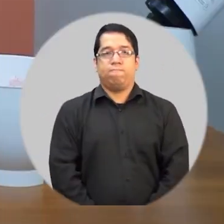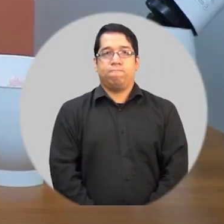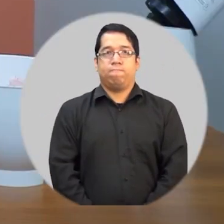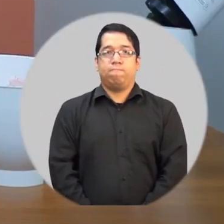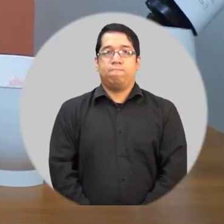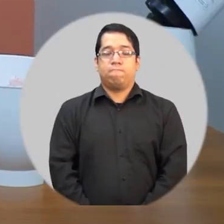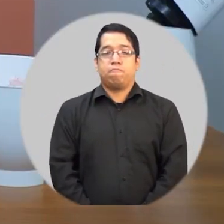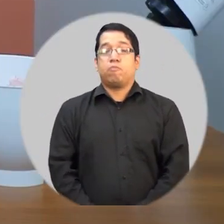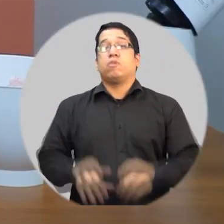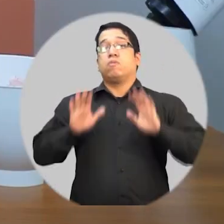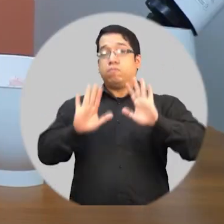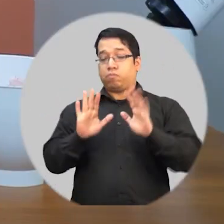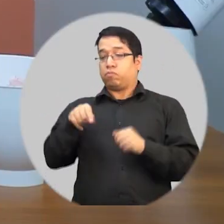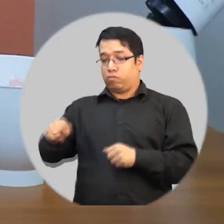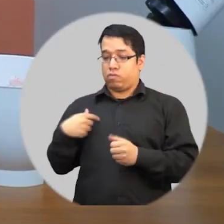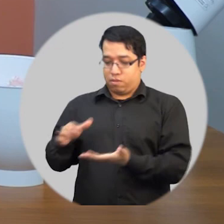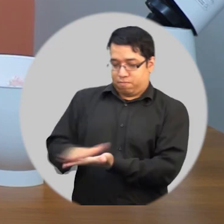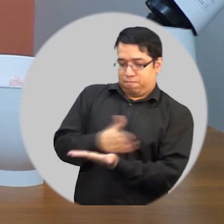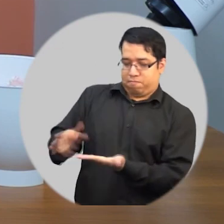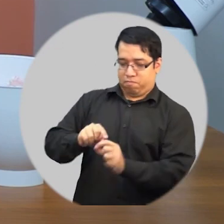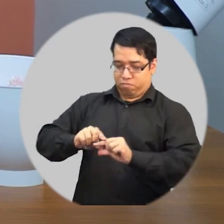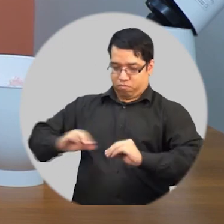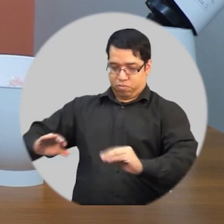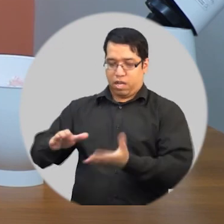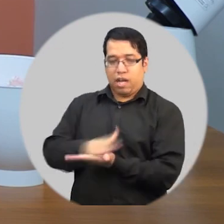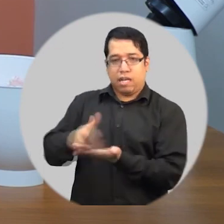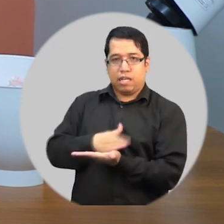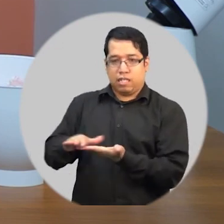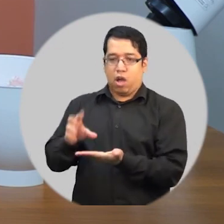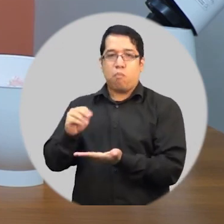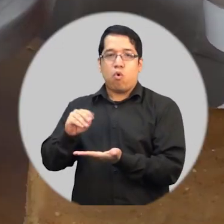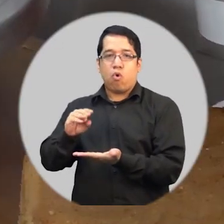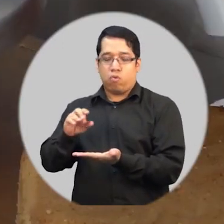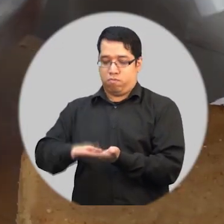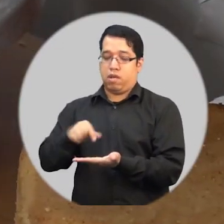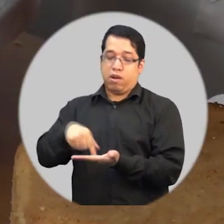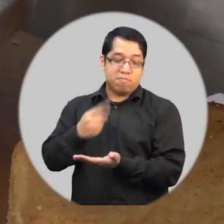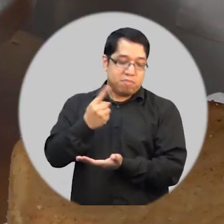Ahora vamos a cargarle su primer relleno, que sería nuestro mousse de caramelo.